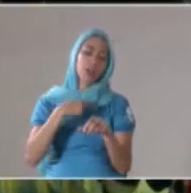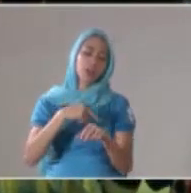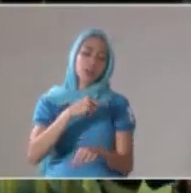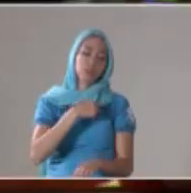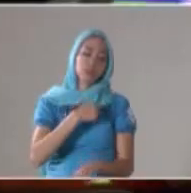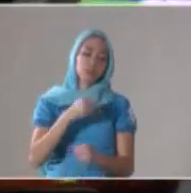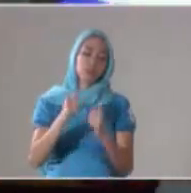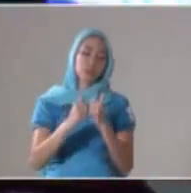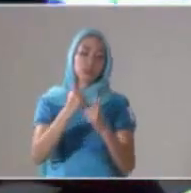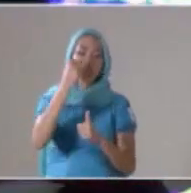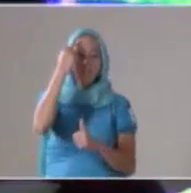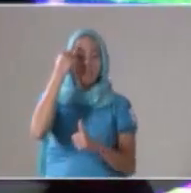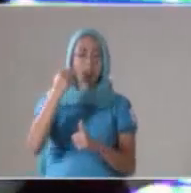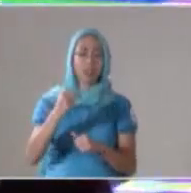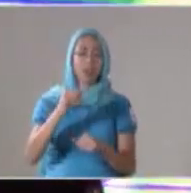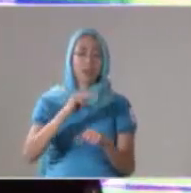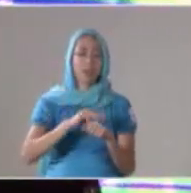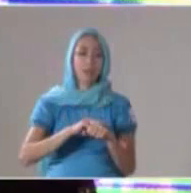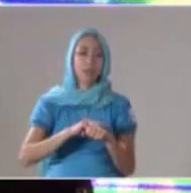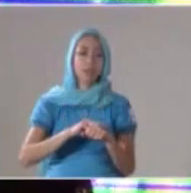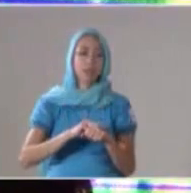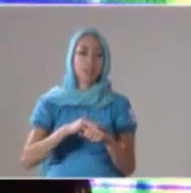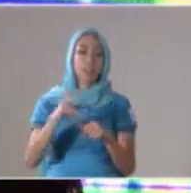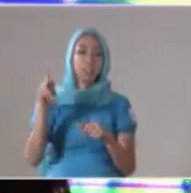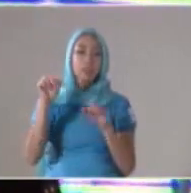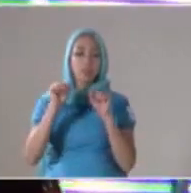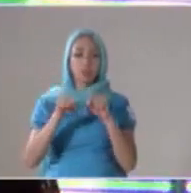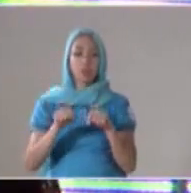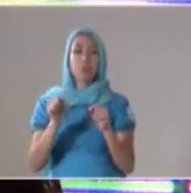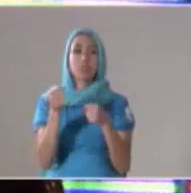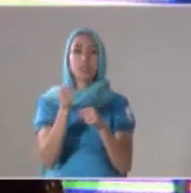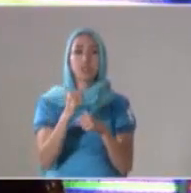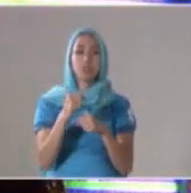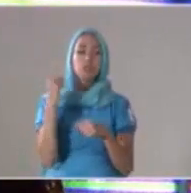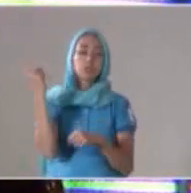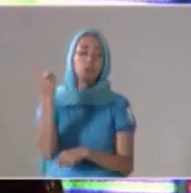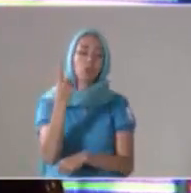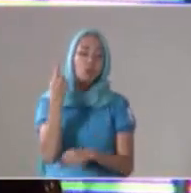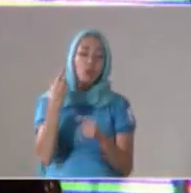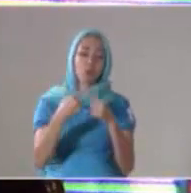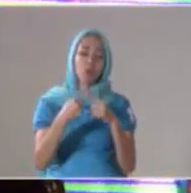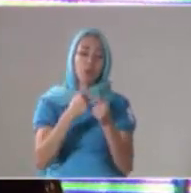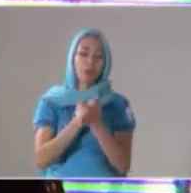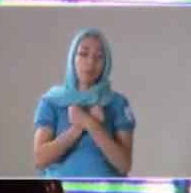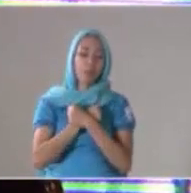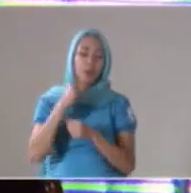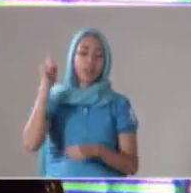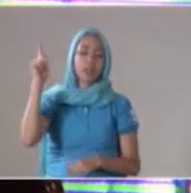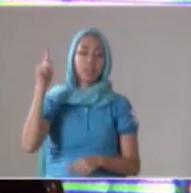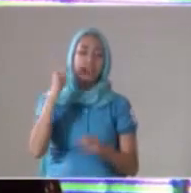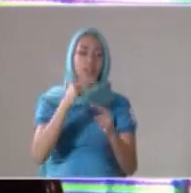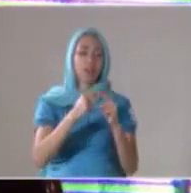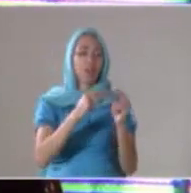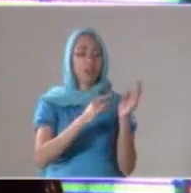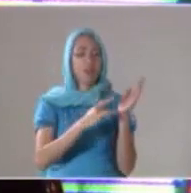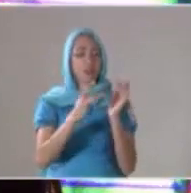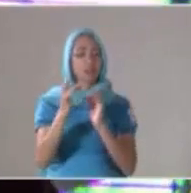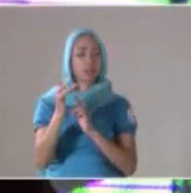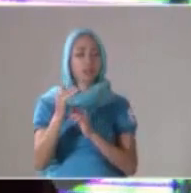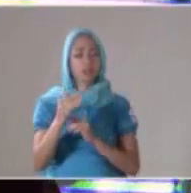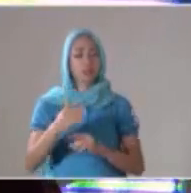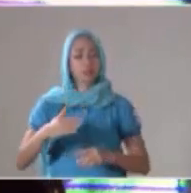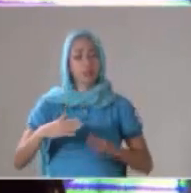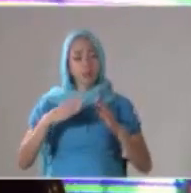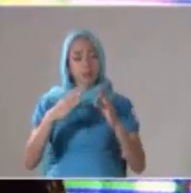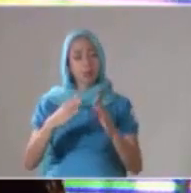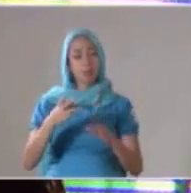cada día más, Señor, y podamos hacerlo todo por amor a ti, Señor. En el nombre de Jesús, disponemos nuestro